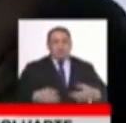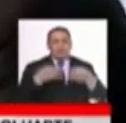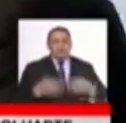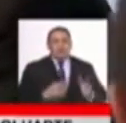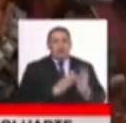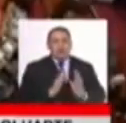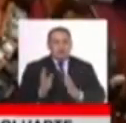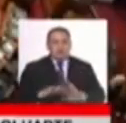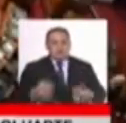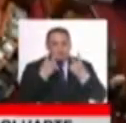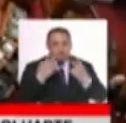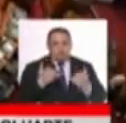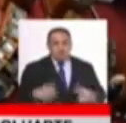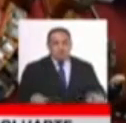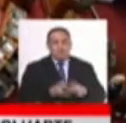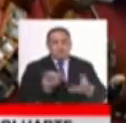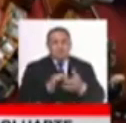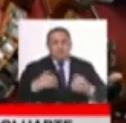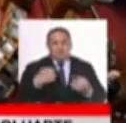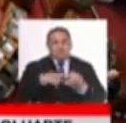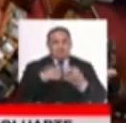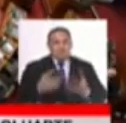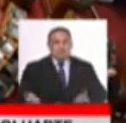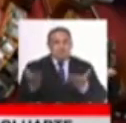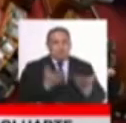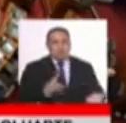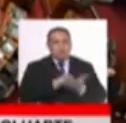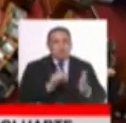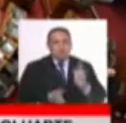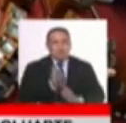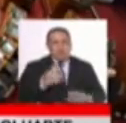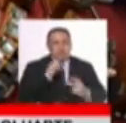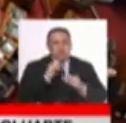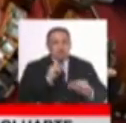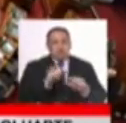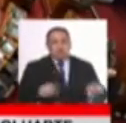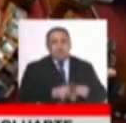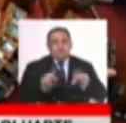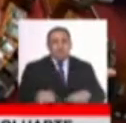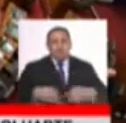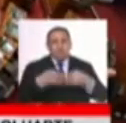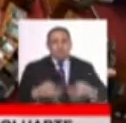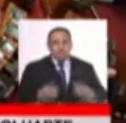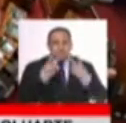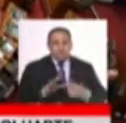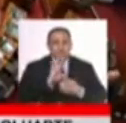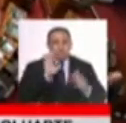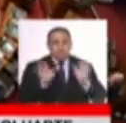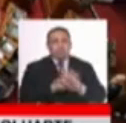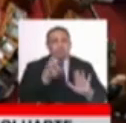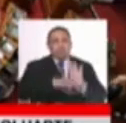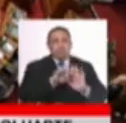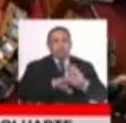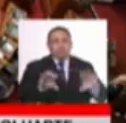estuvieron en su entorno, ¿no? Y que hasta hace poco ha estado de ministra. Así es. ¿No? O sea, que ha trabajado en el gabinete de